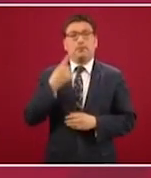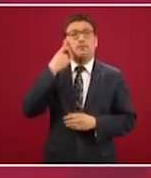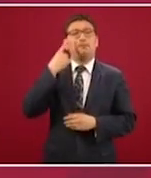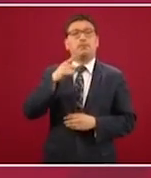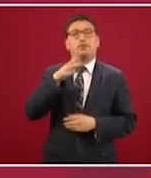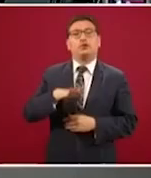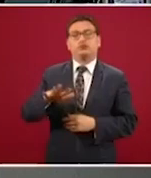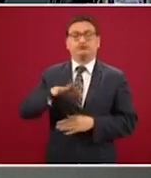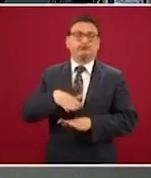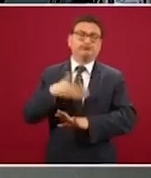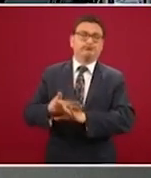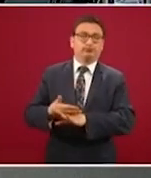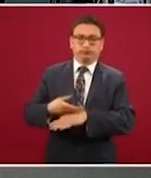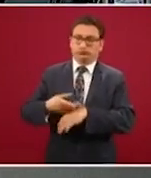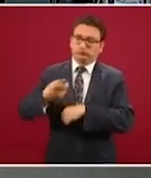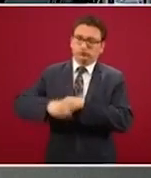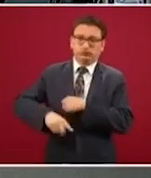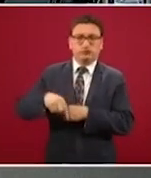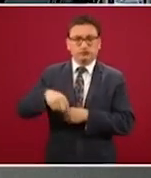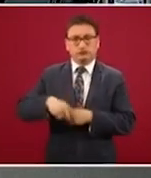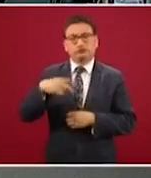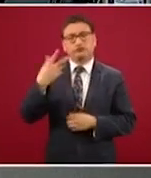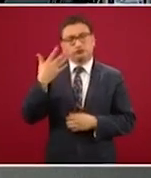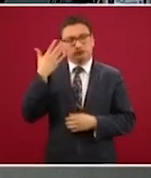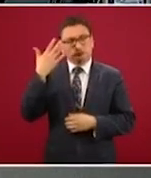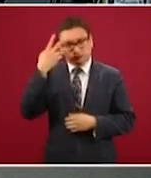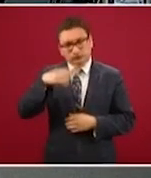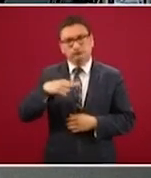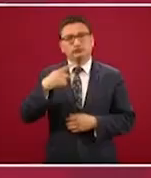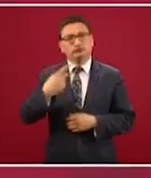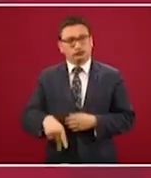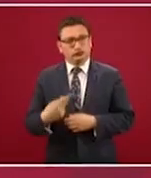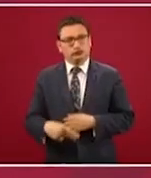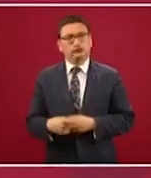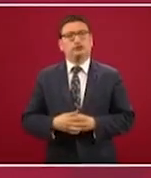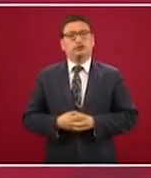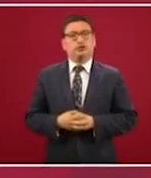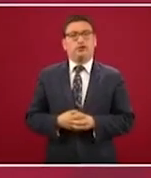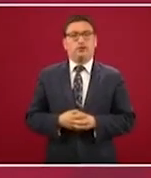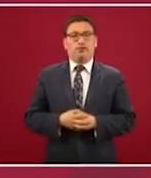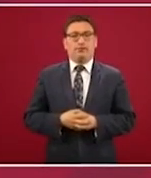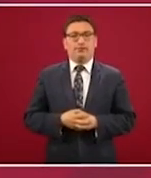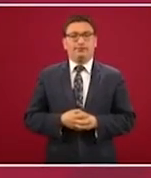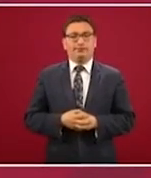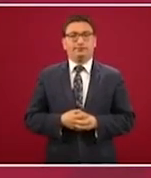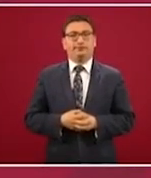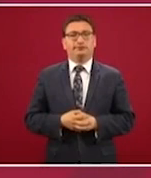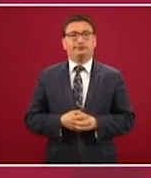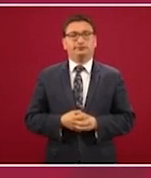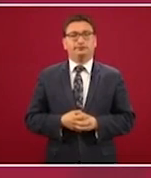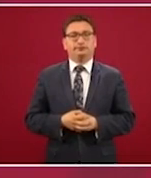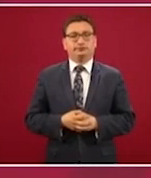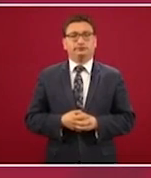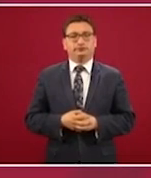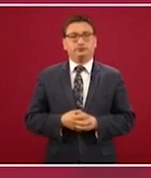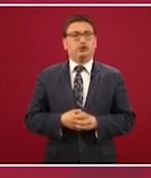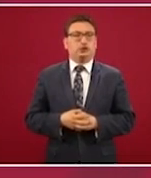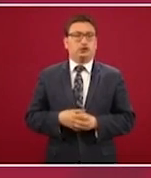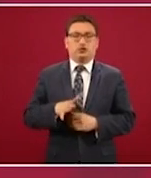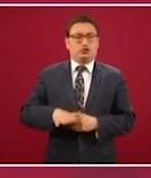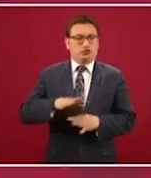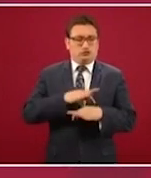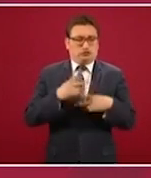afectar el patrimonio tanto de el país, de la hacienda